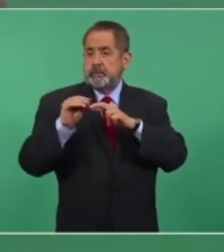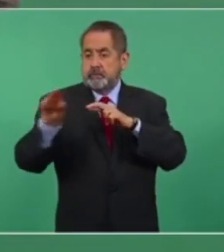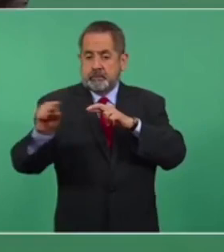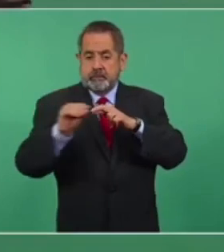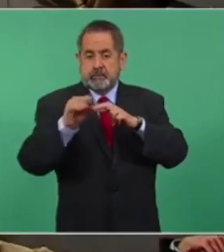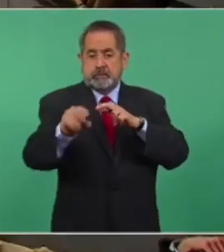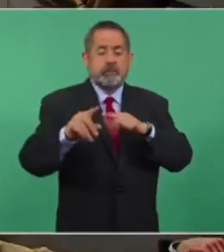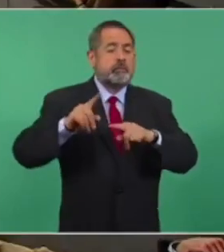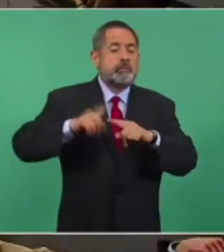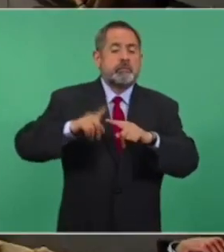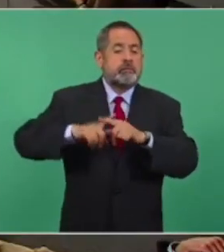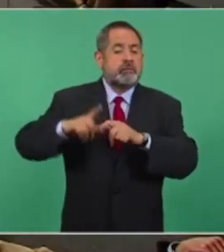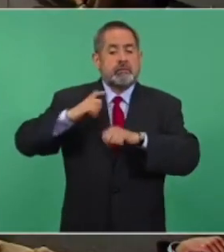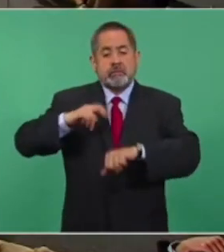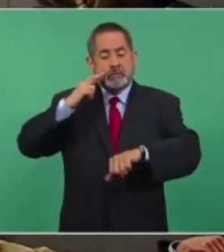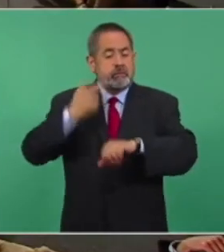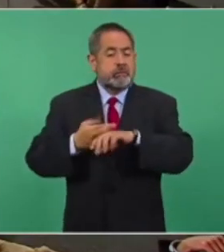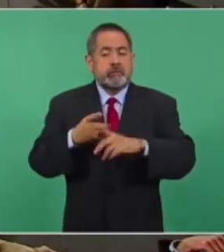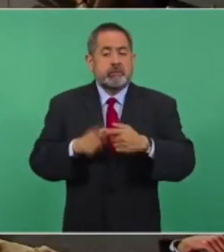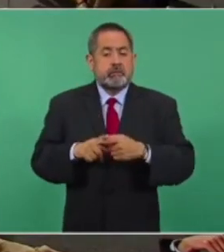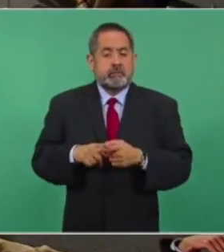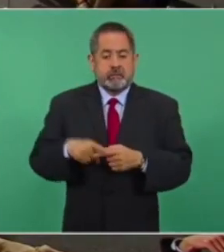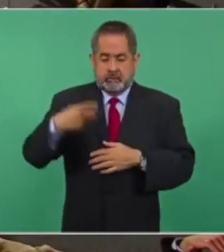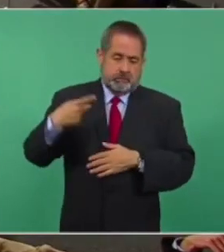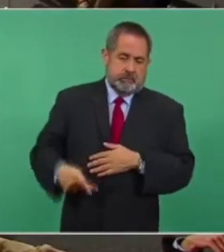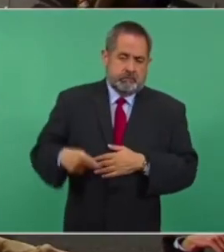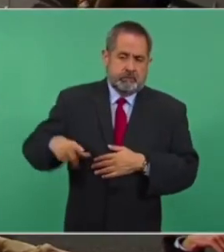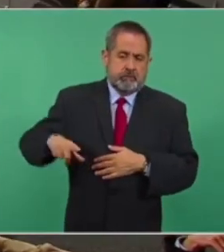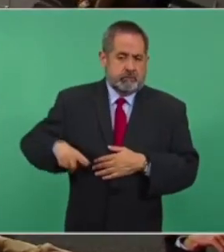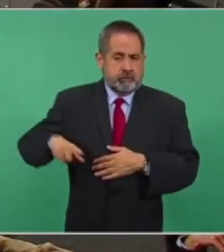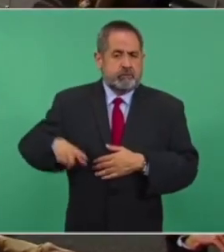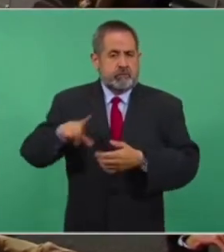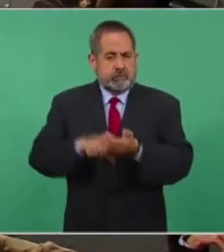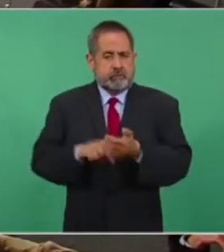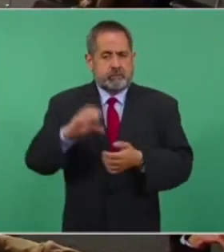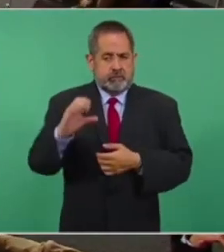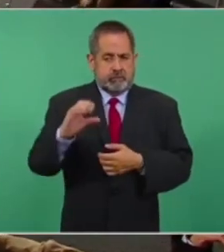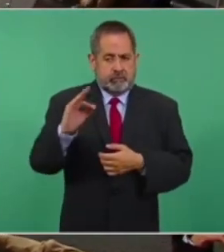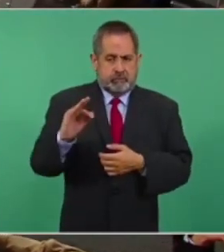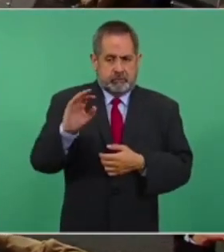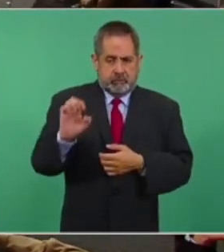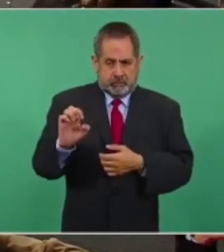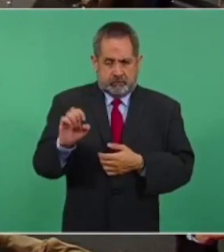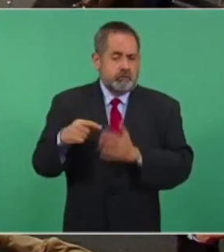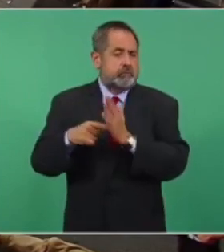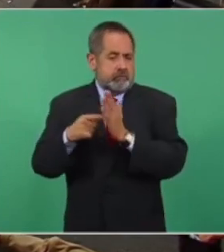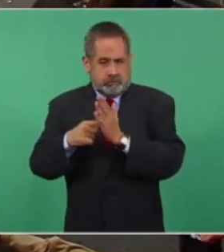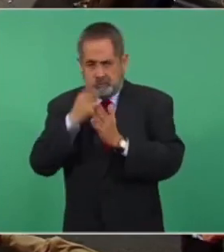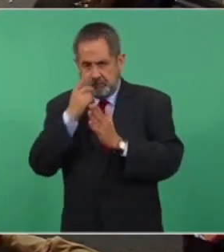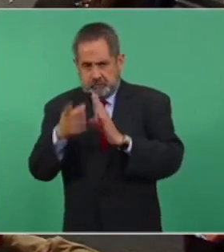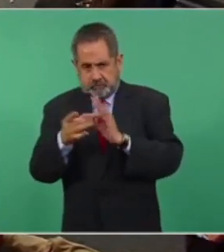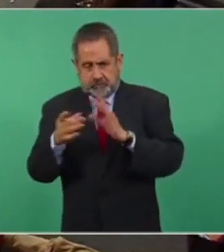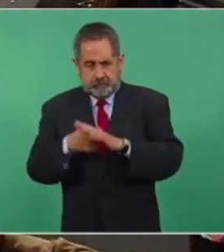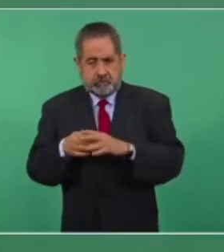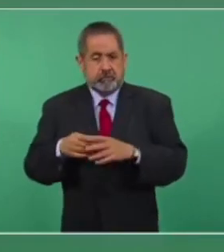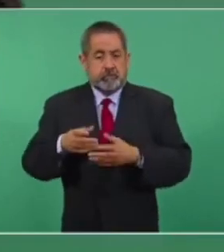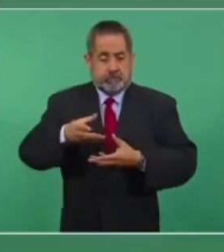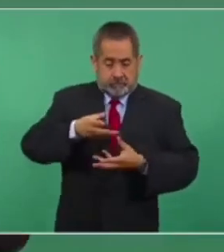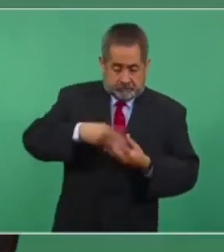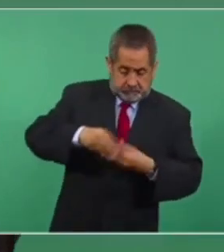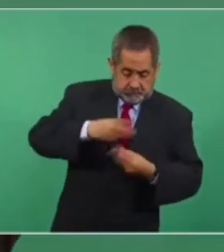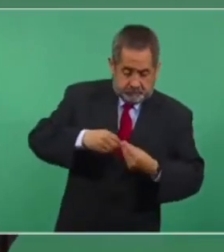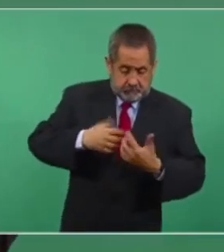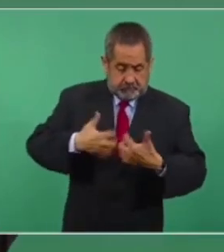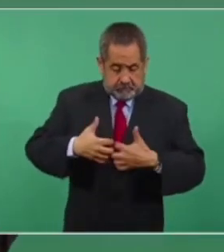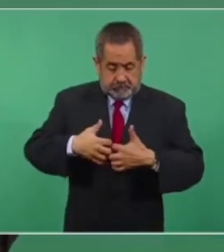correspondía exclusivamente a la nación, a la Comisión Federal de Electricidad, la generación y la